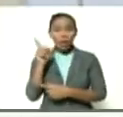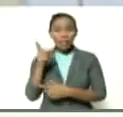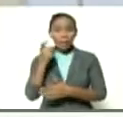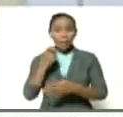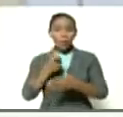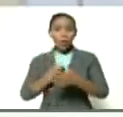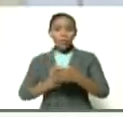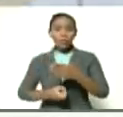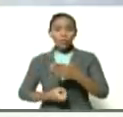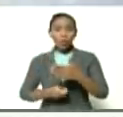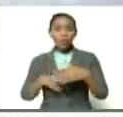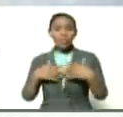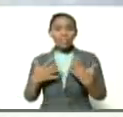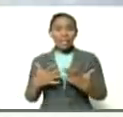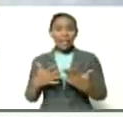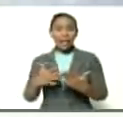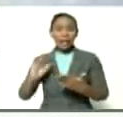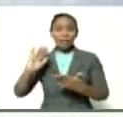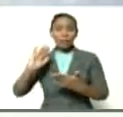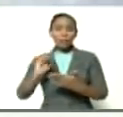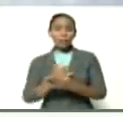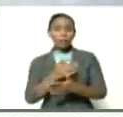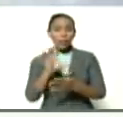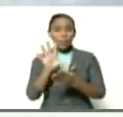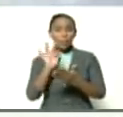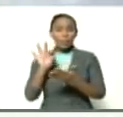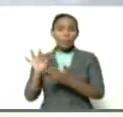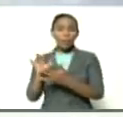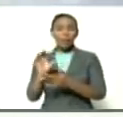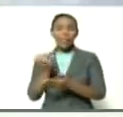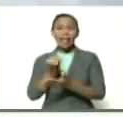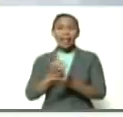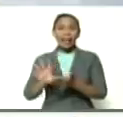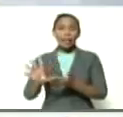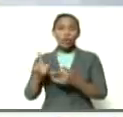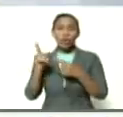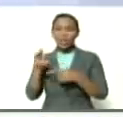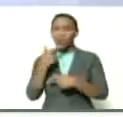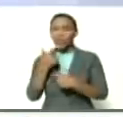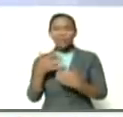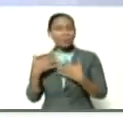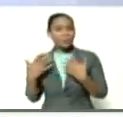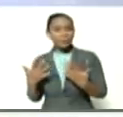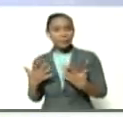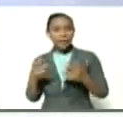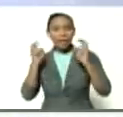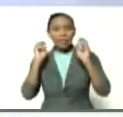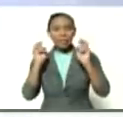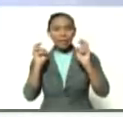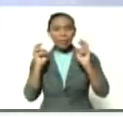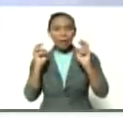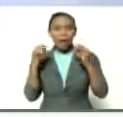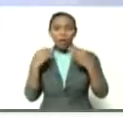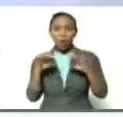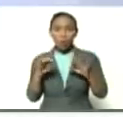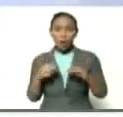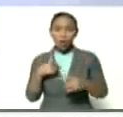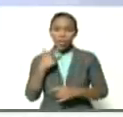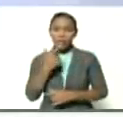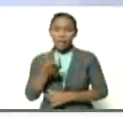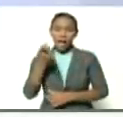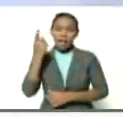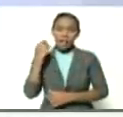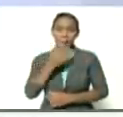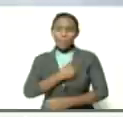prohibición de reclasificar el riesgo crediticio. ¿Qué quiere decir eso? En términos muy criollos, lo decía ayer